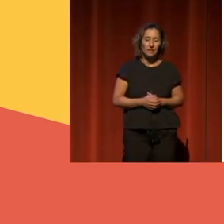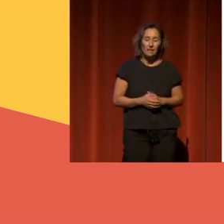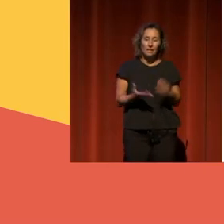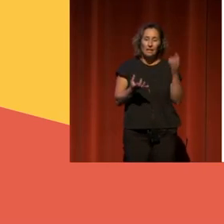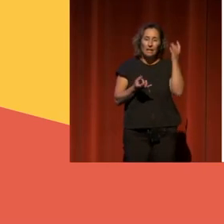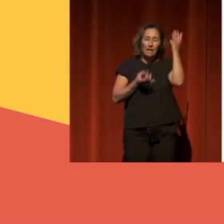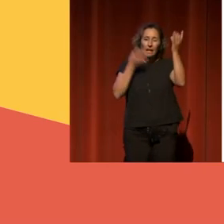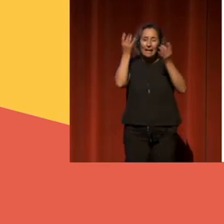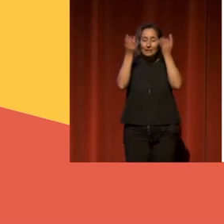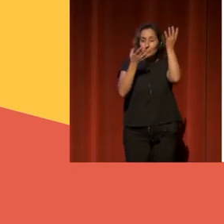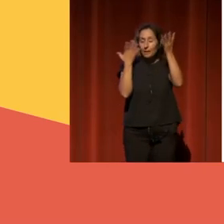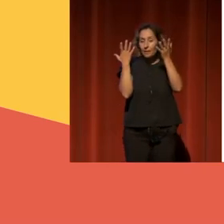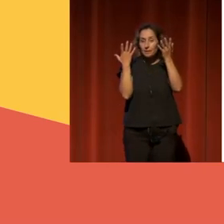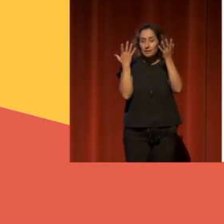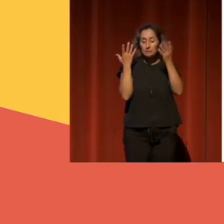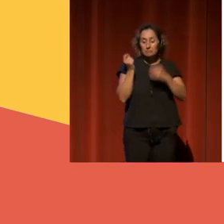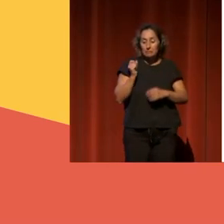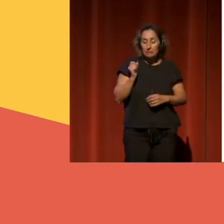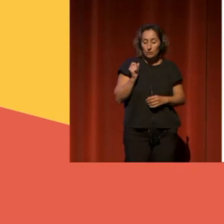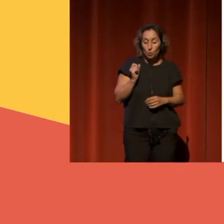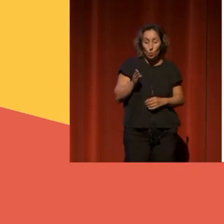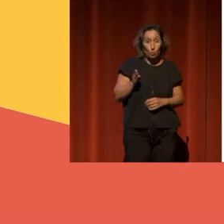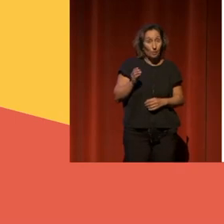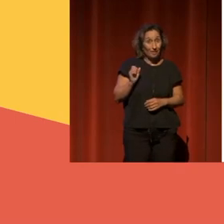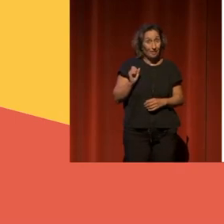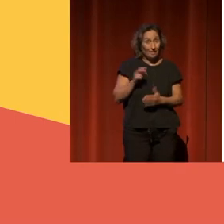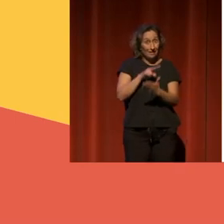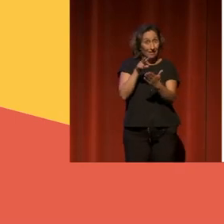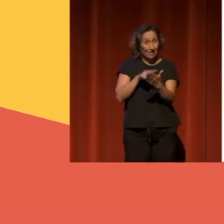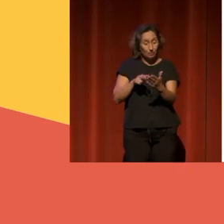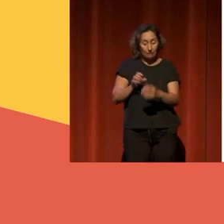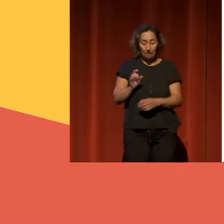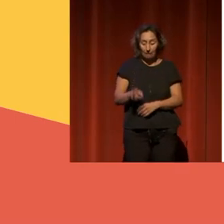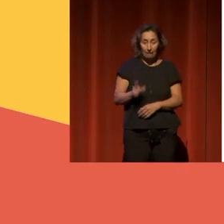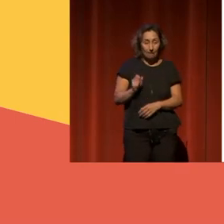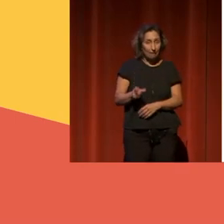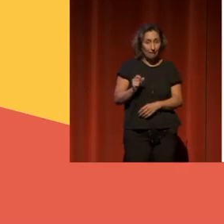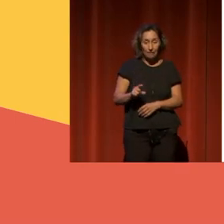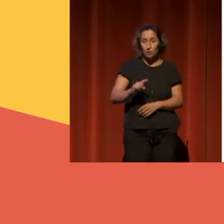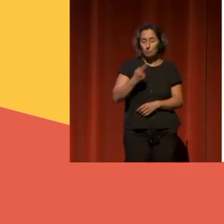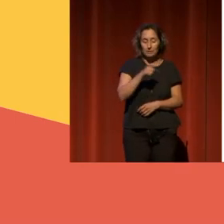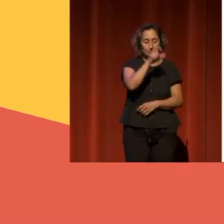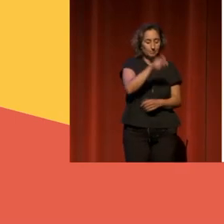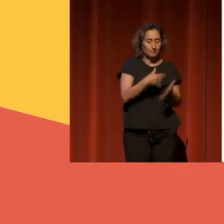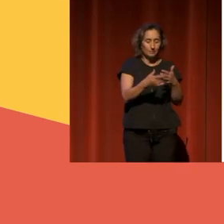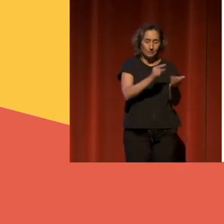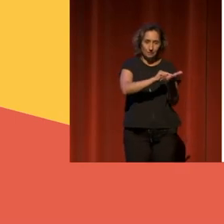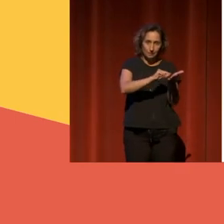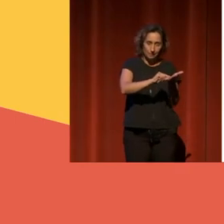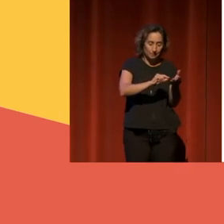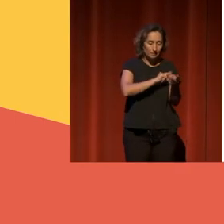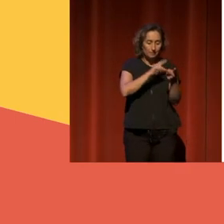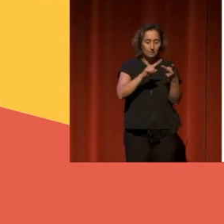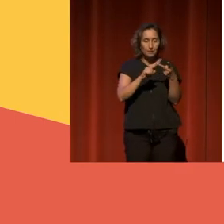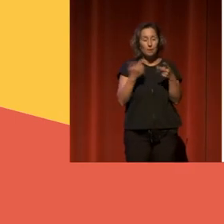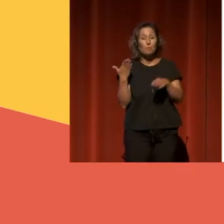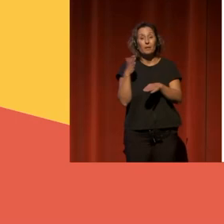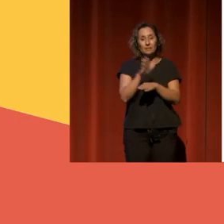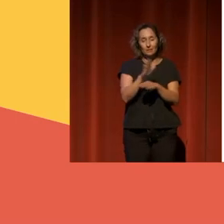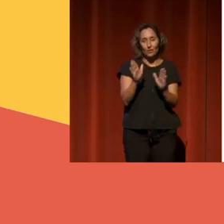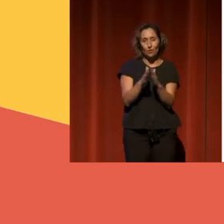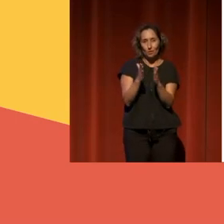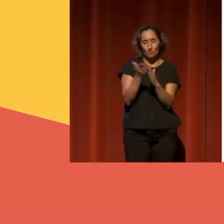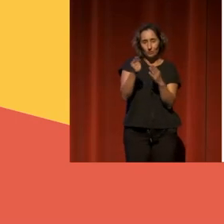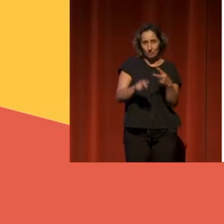más frecuentes en los clubes de lectura son los encuentros con autores y después las presentaciones de libros.